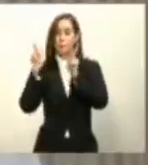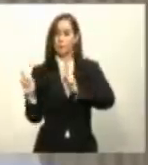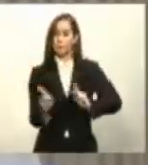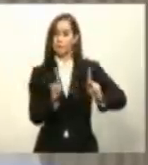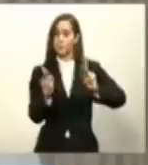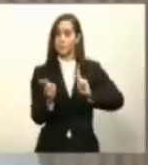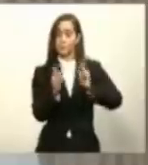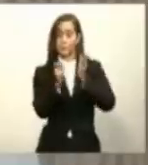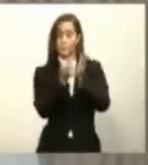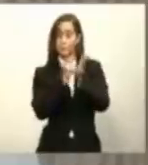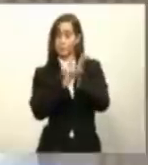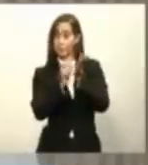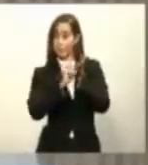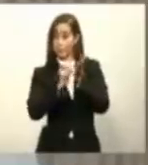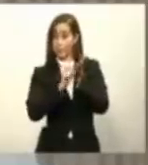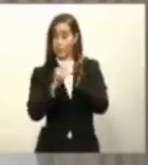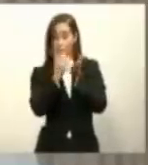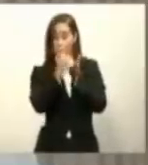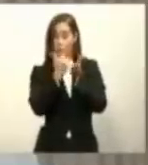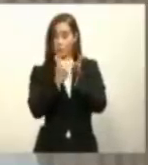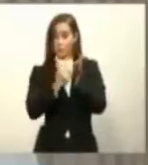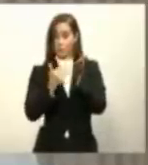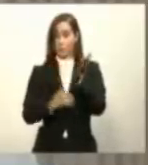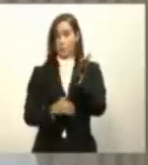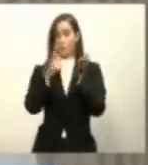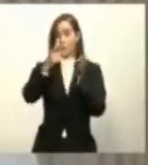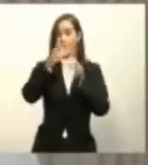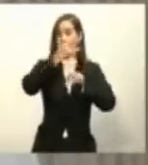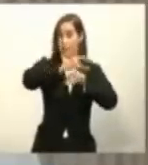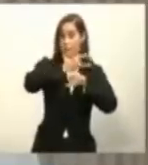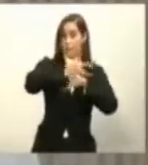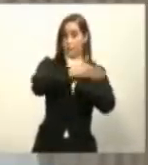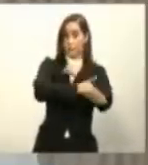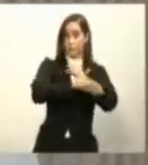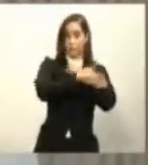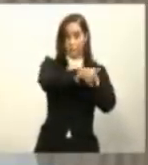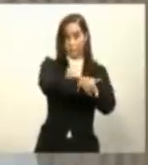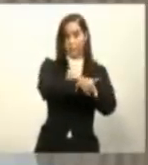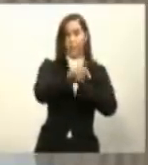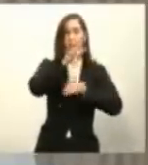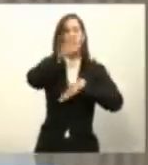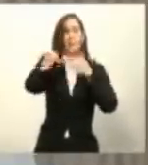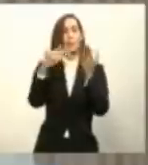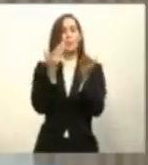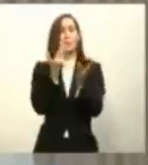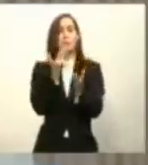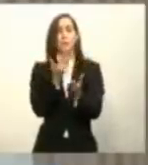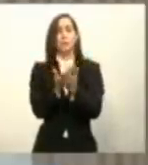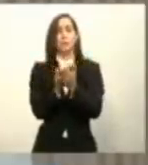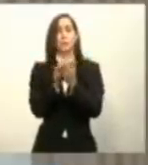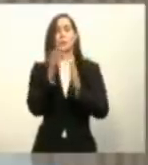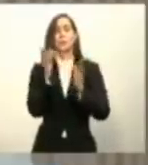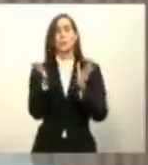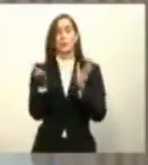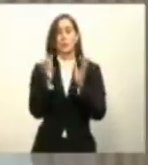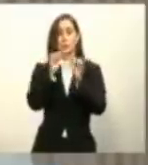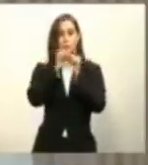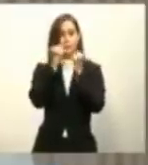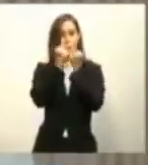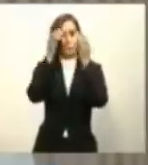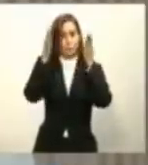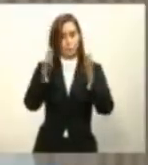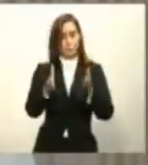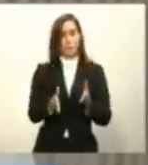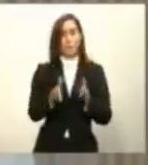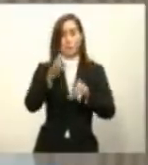de inscripción en el registro civil haitiano de todos los ciudadanos haitianos que estén en